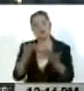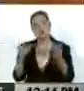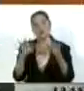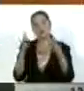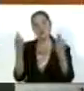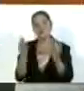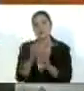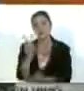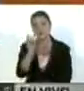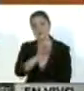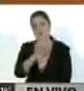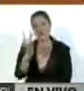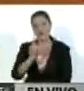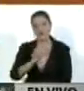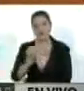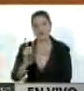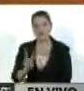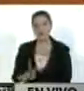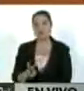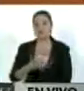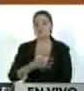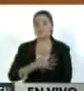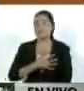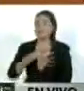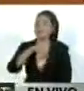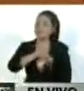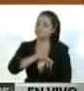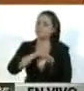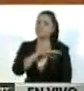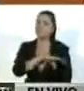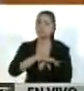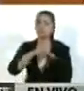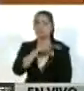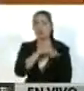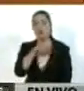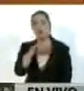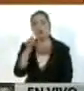familia venezolana con profunda espiritualidad que pasen una feliz Navidad.